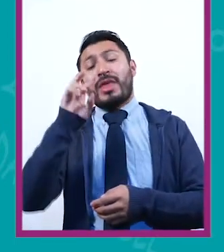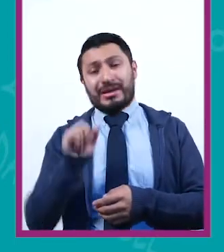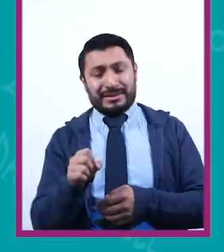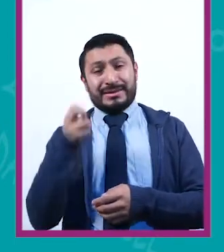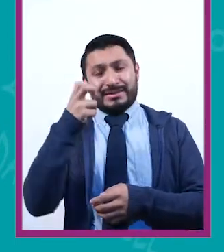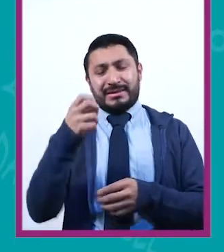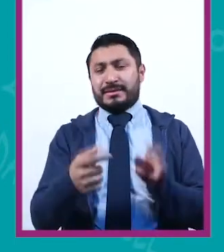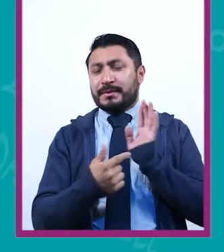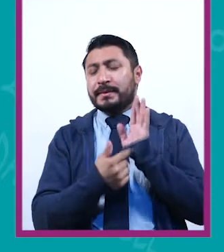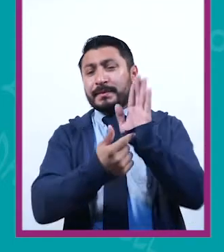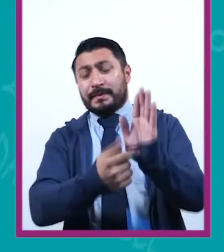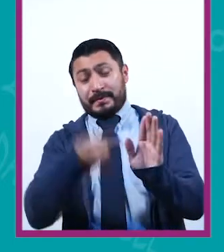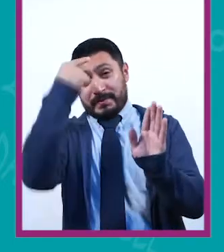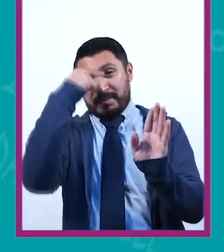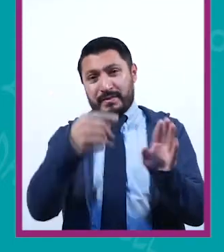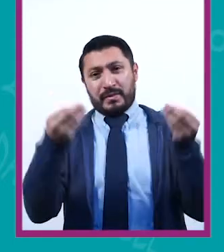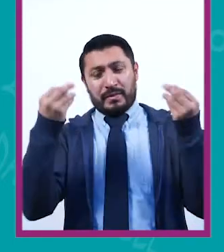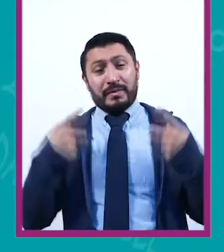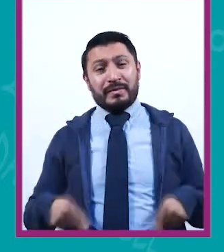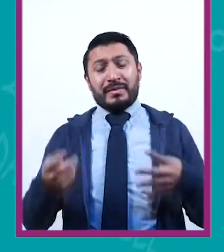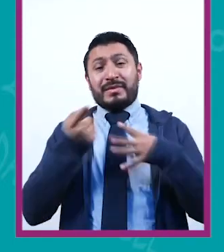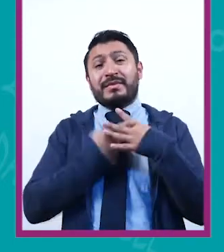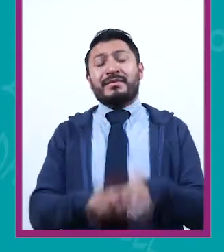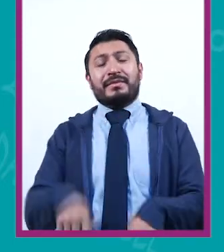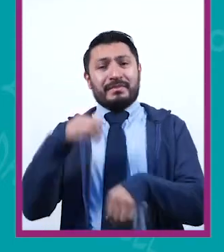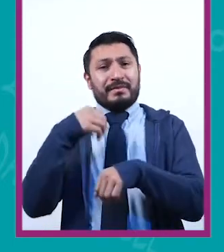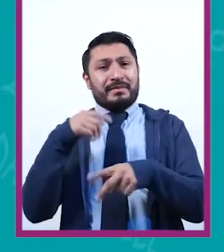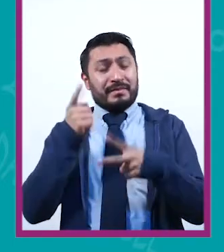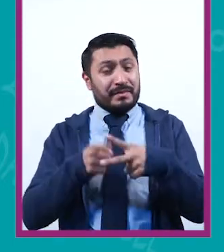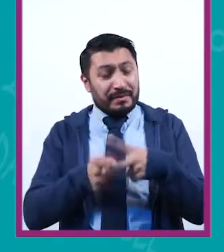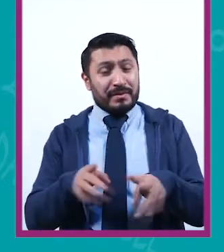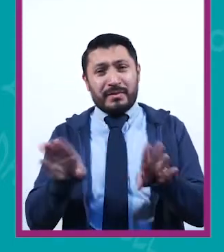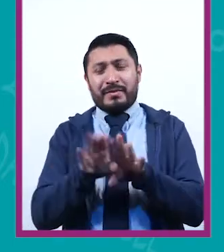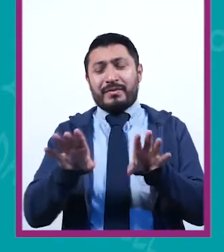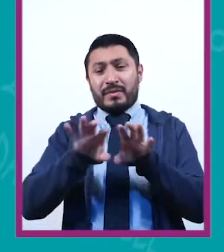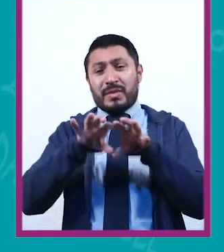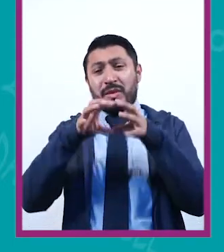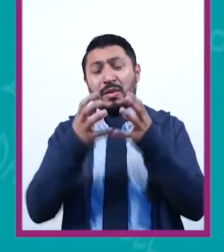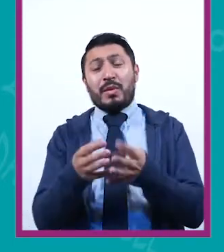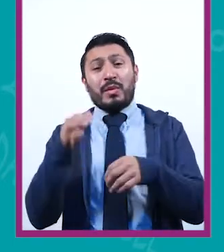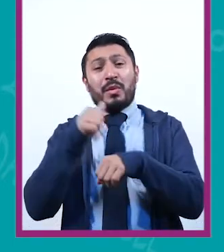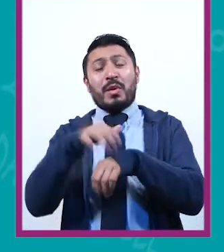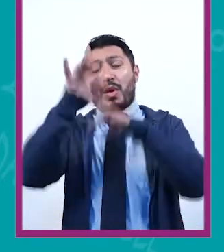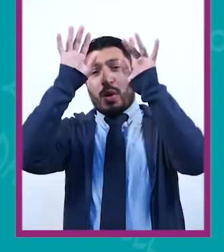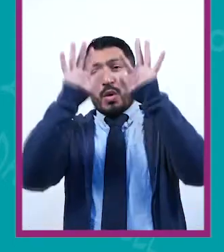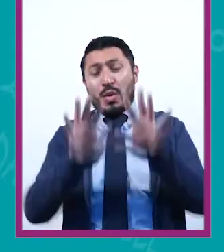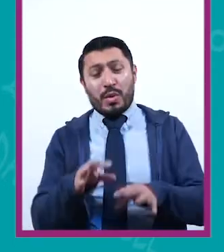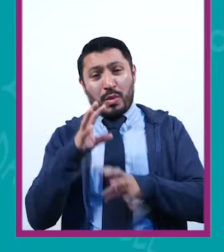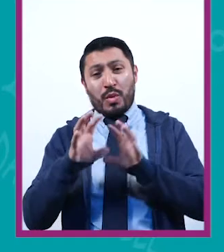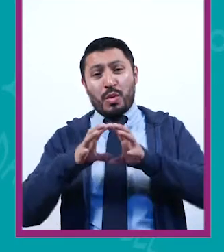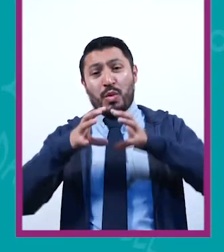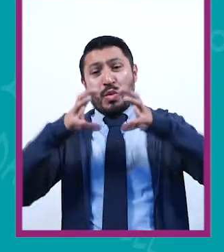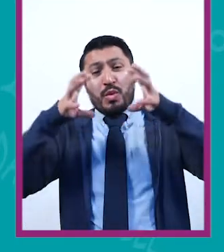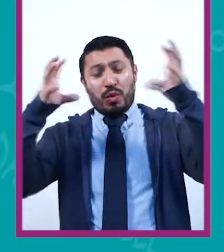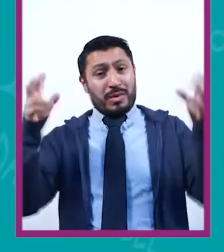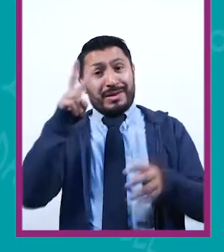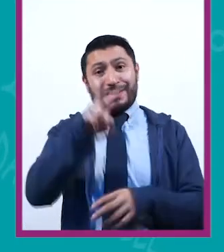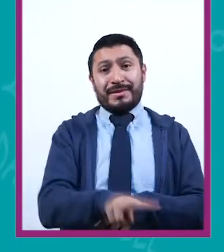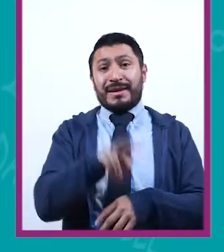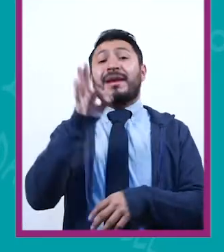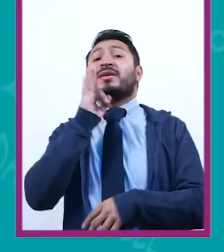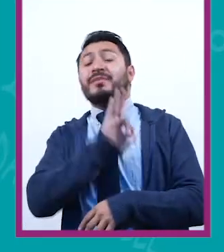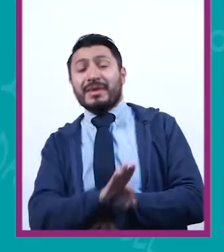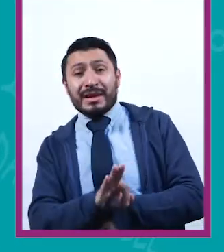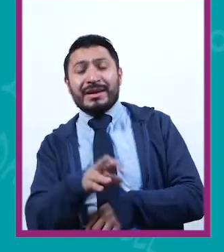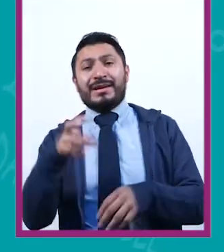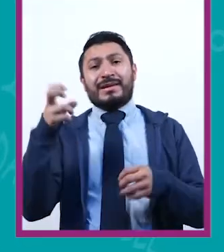teorema de Pitágoras. A partir de esta simple demostración, para muchos, nacen las matemáticas, como si de una bola de nieve se tratara.